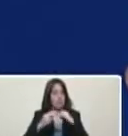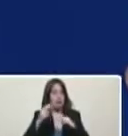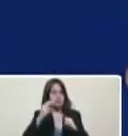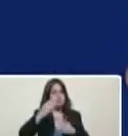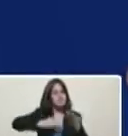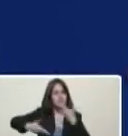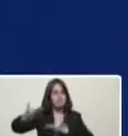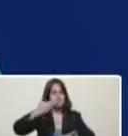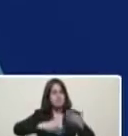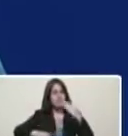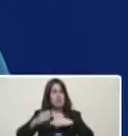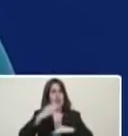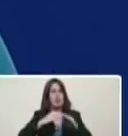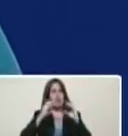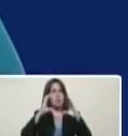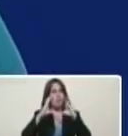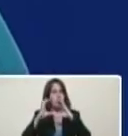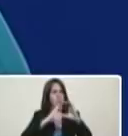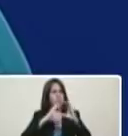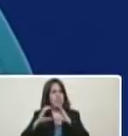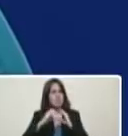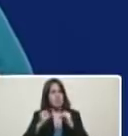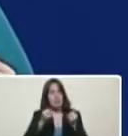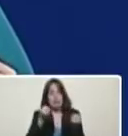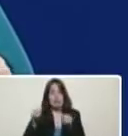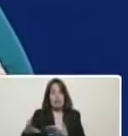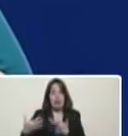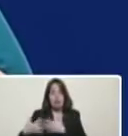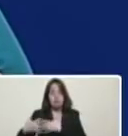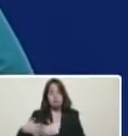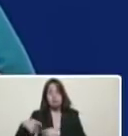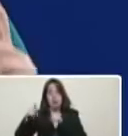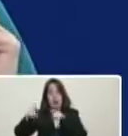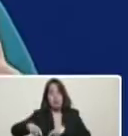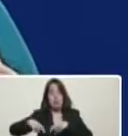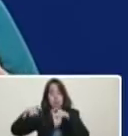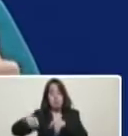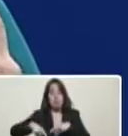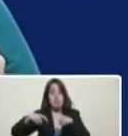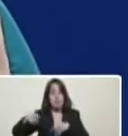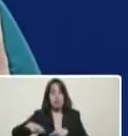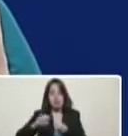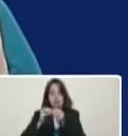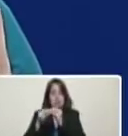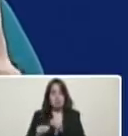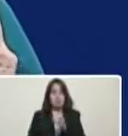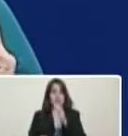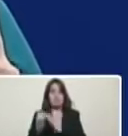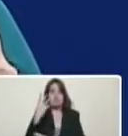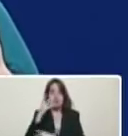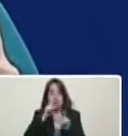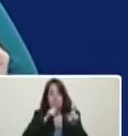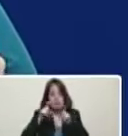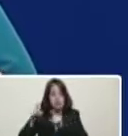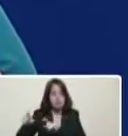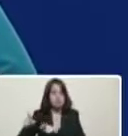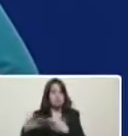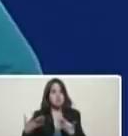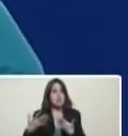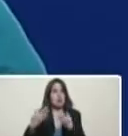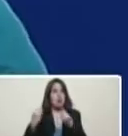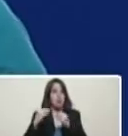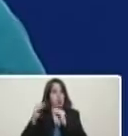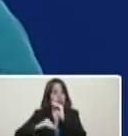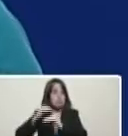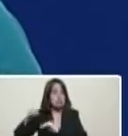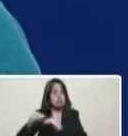primer laboratorio de biotecnología transferido al Poder Popular. Transferencia de competencias, infraestructura y formación se materializaron en la